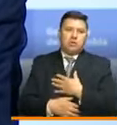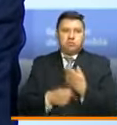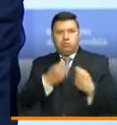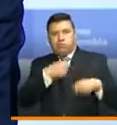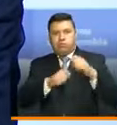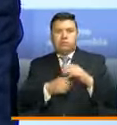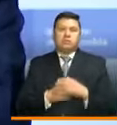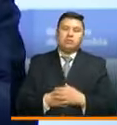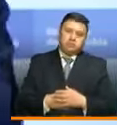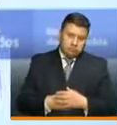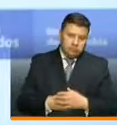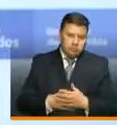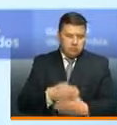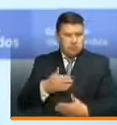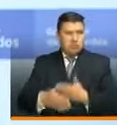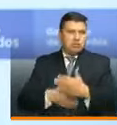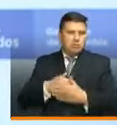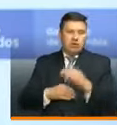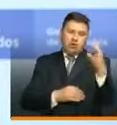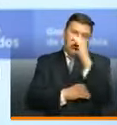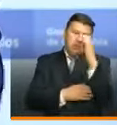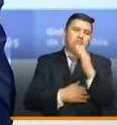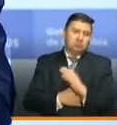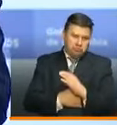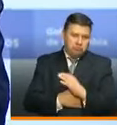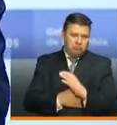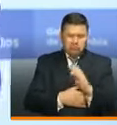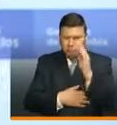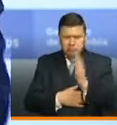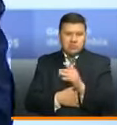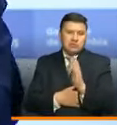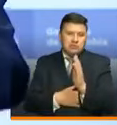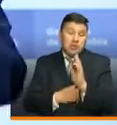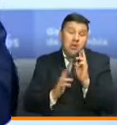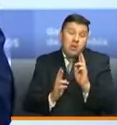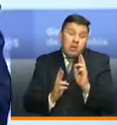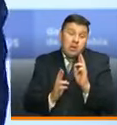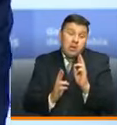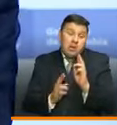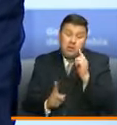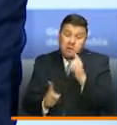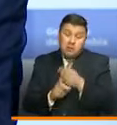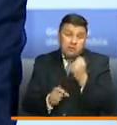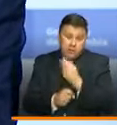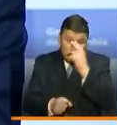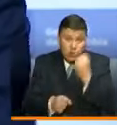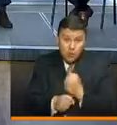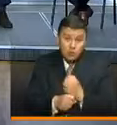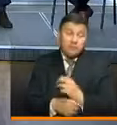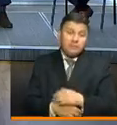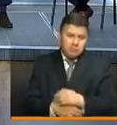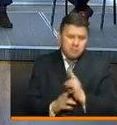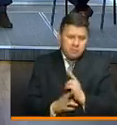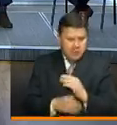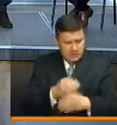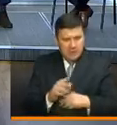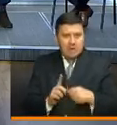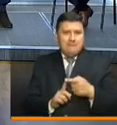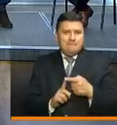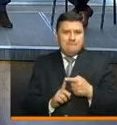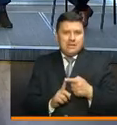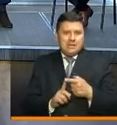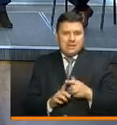exportación. En la medida en la cual Colombia, muy seguramente, y así lo esperamos, y estamos trabajando duro para llegar allá, vamos a salir primero